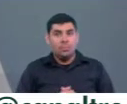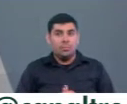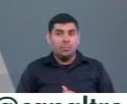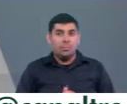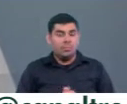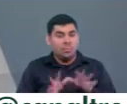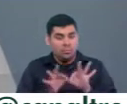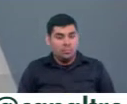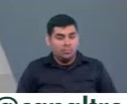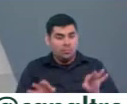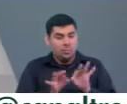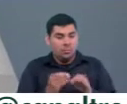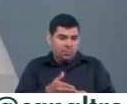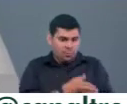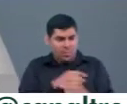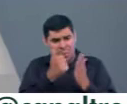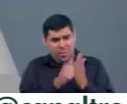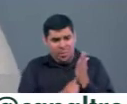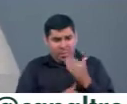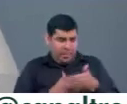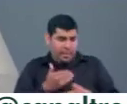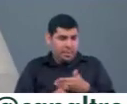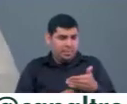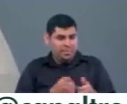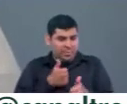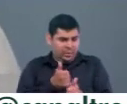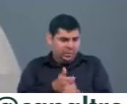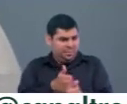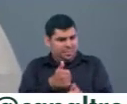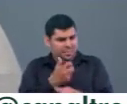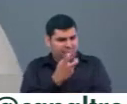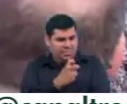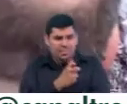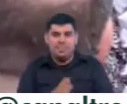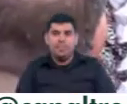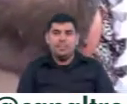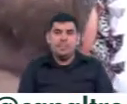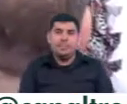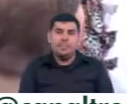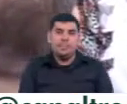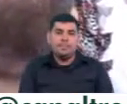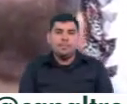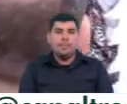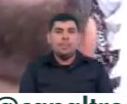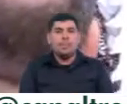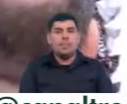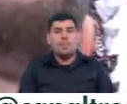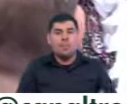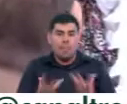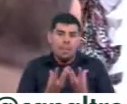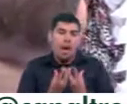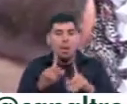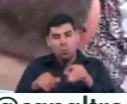sometan a un programa de saneamiento fiscal y financiero de conformidad a la ley de 17.000 la bancada minoritaria que apoya